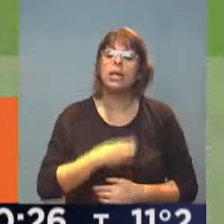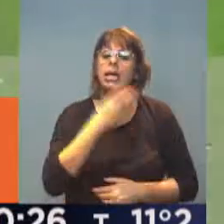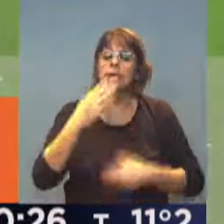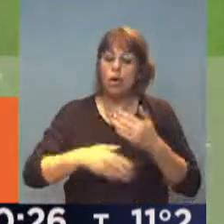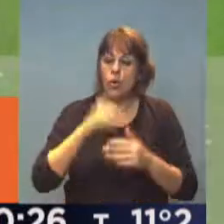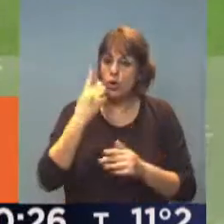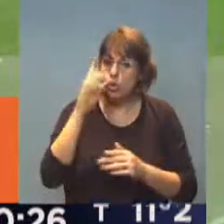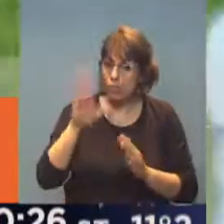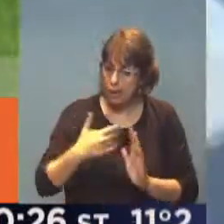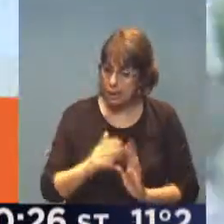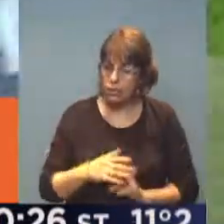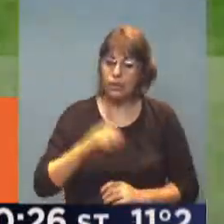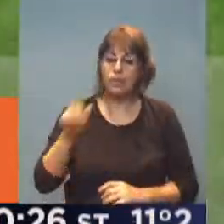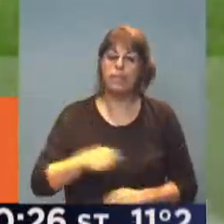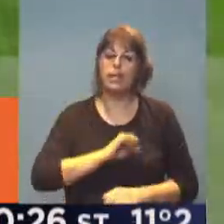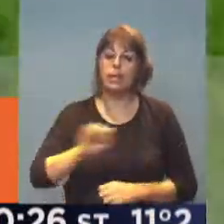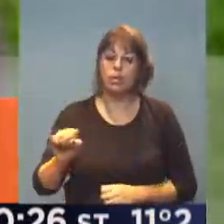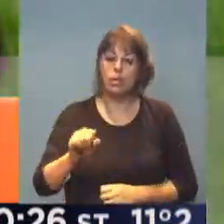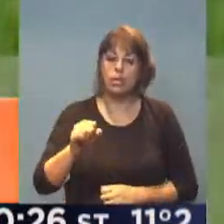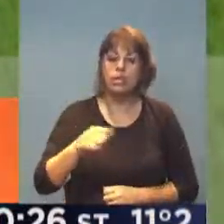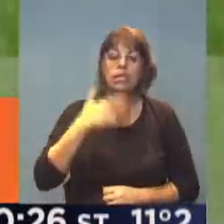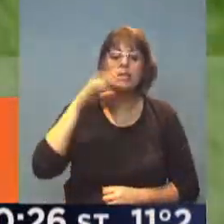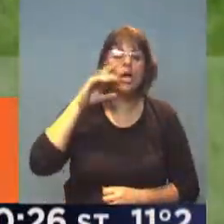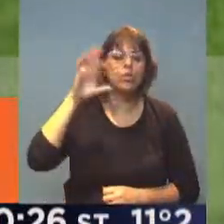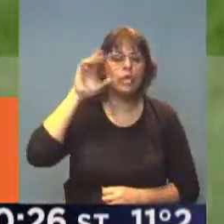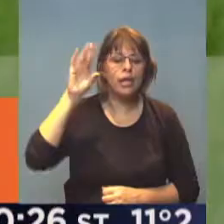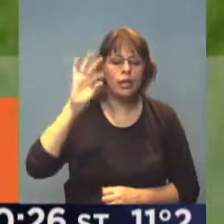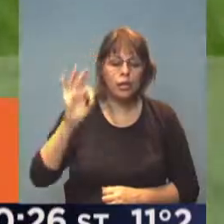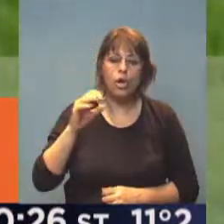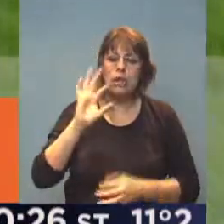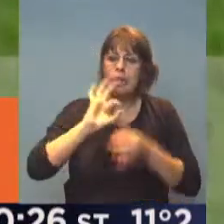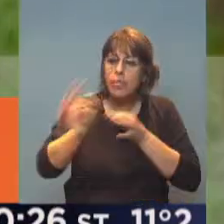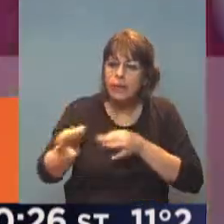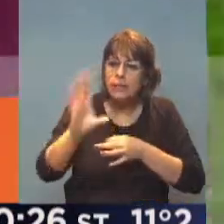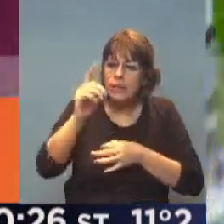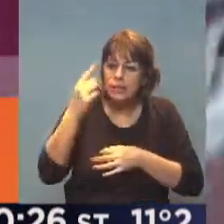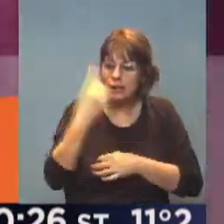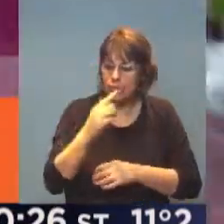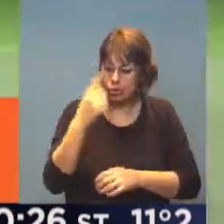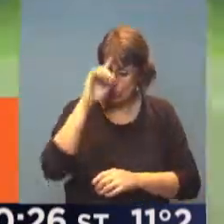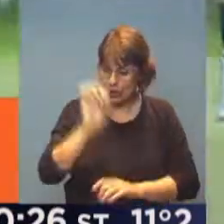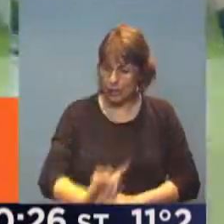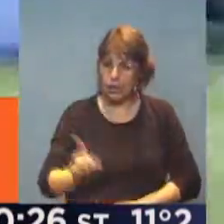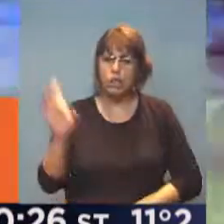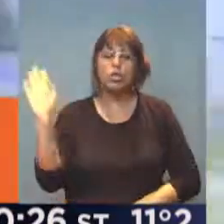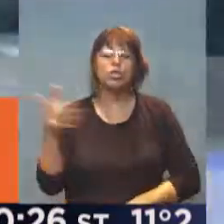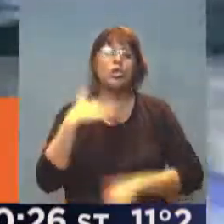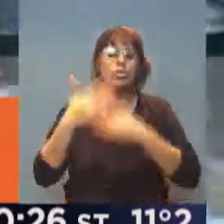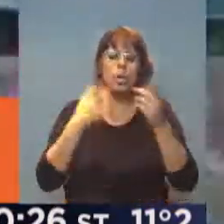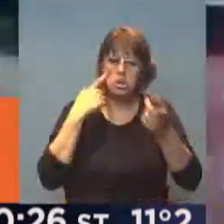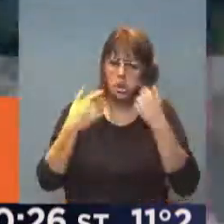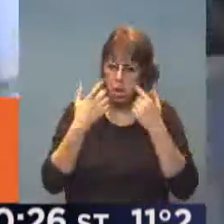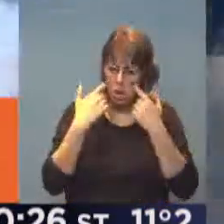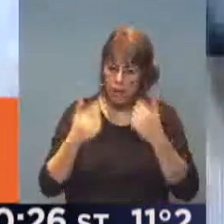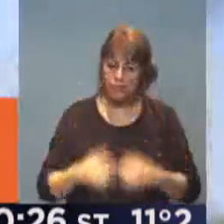zapatazo impresionante de Saucedo, 30 metros. La distancia, no lo podían creer, lloraron